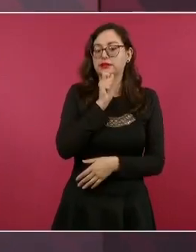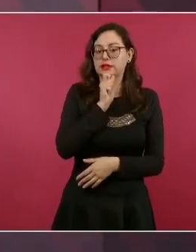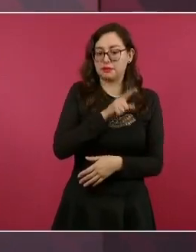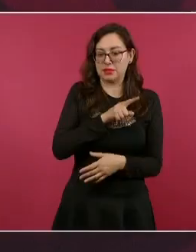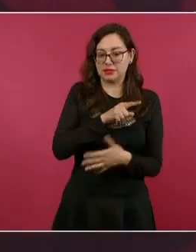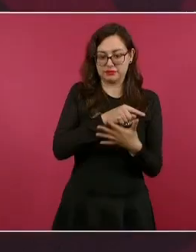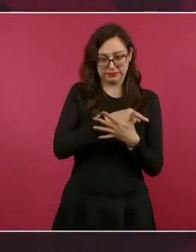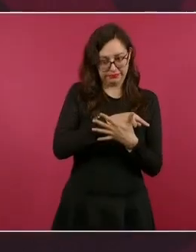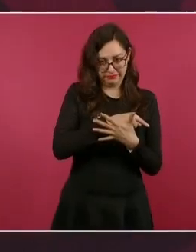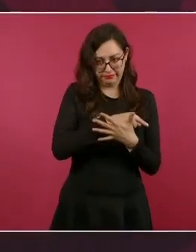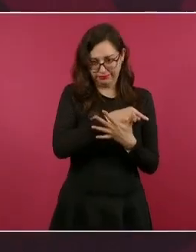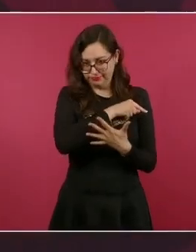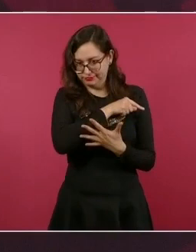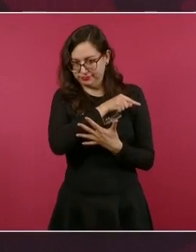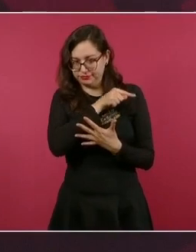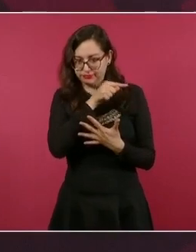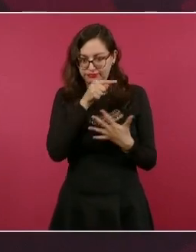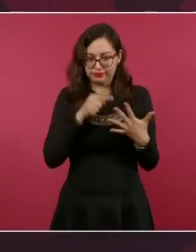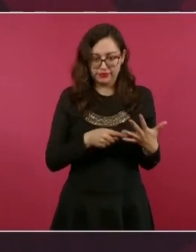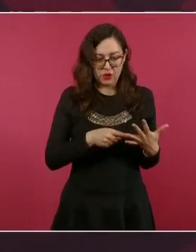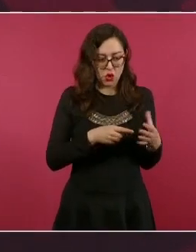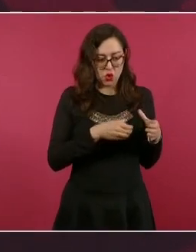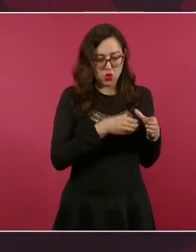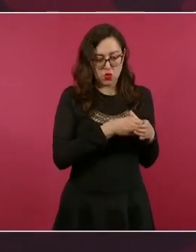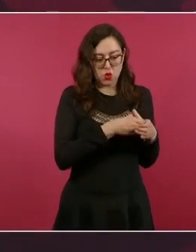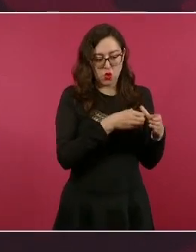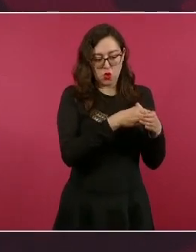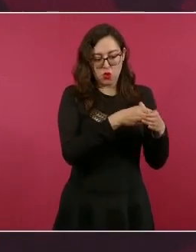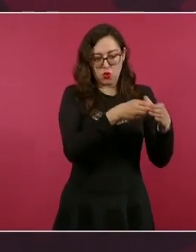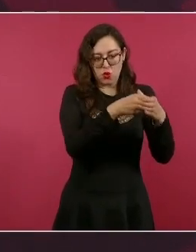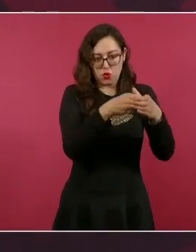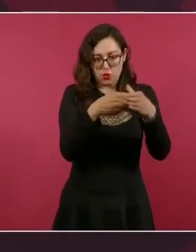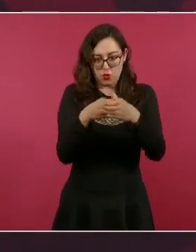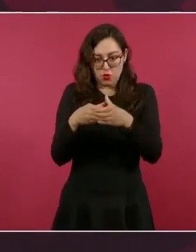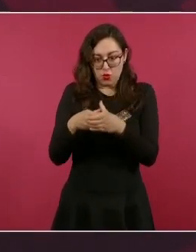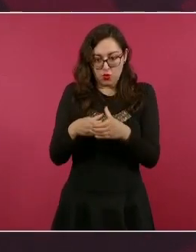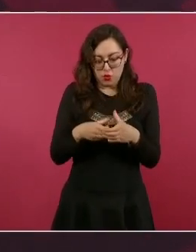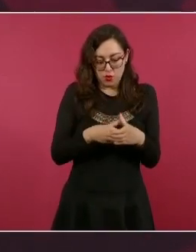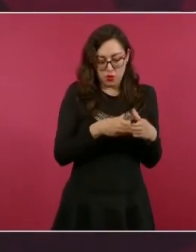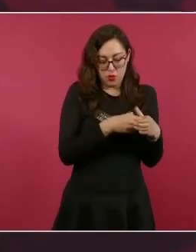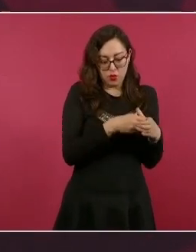¿Se acuerdan de el montaje